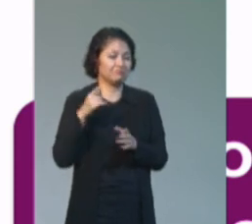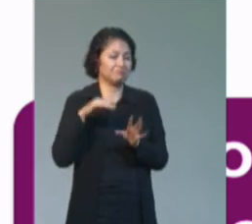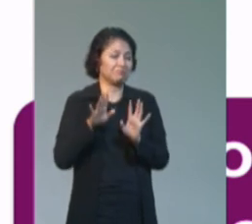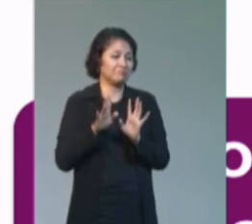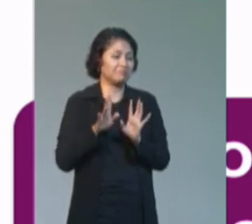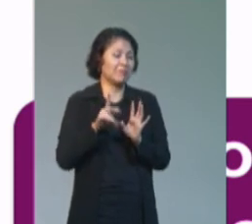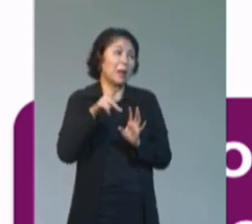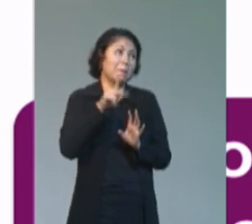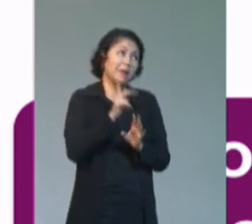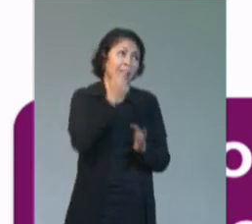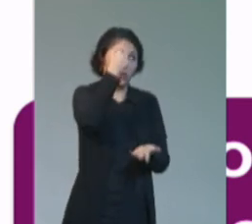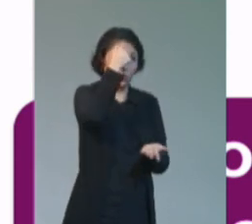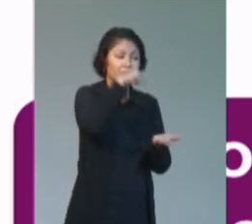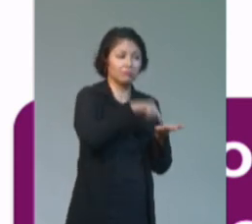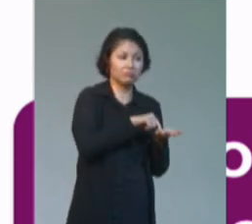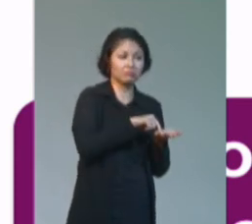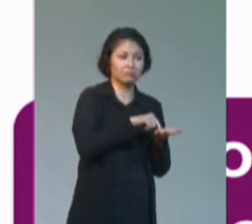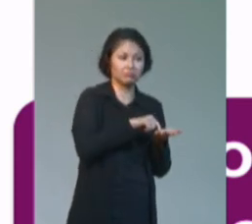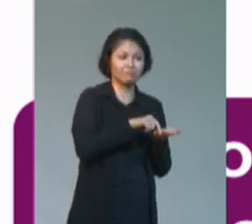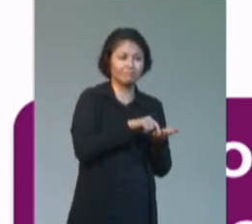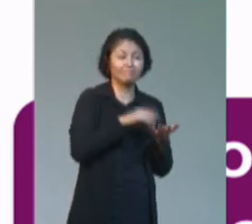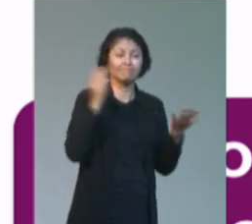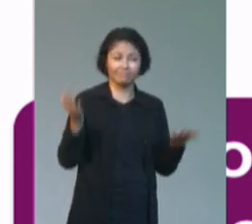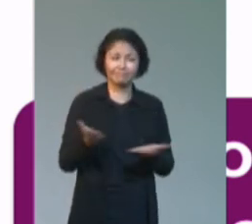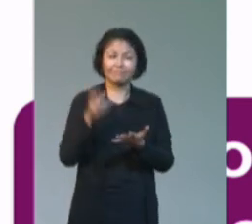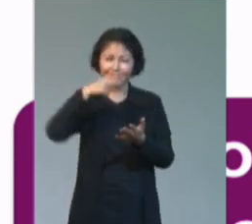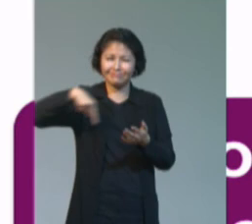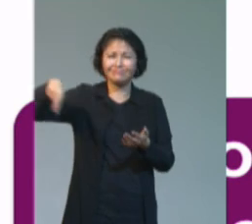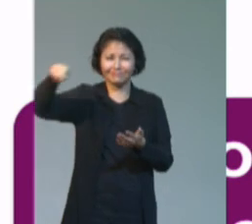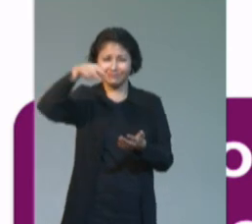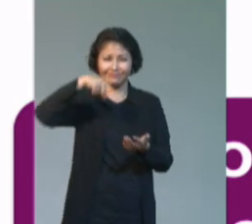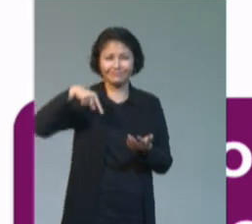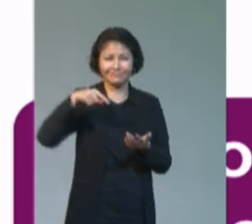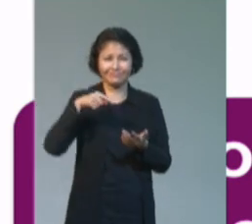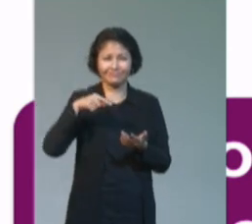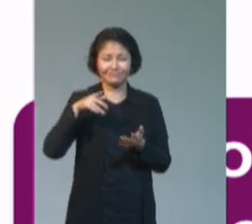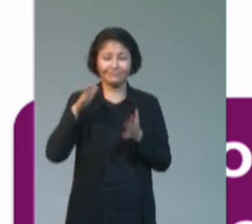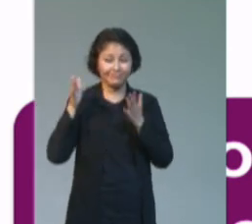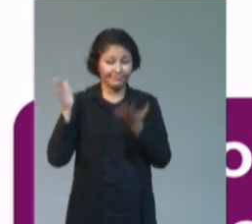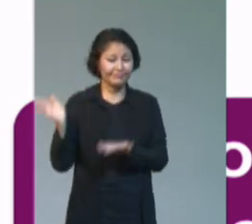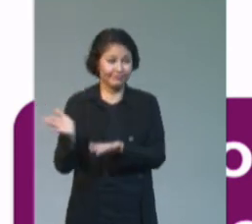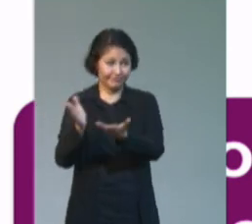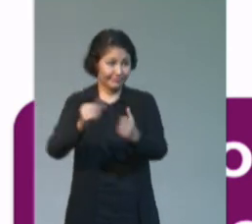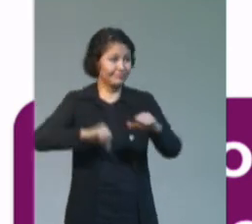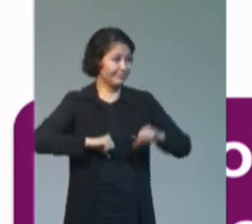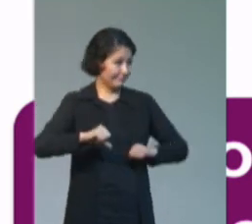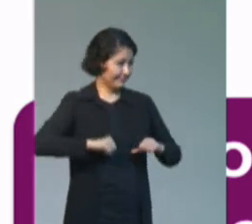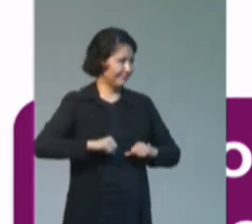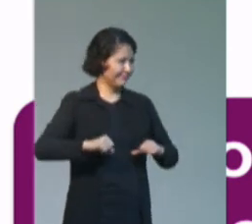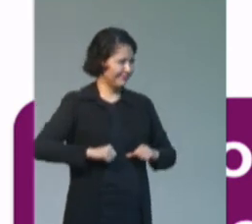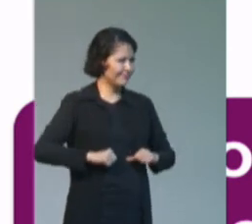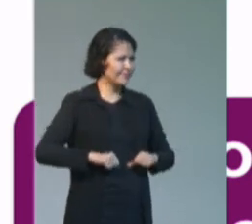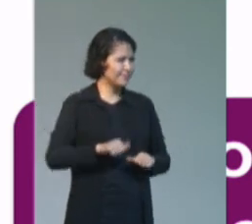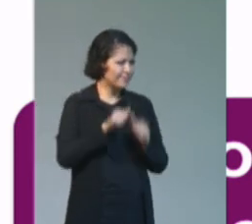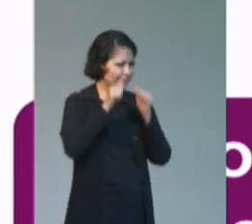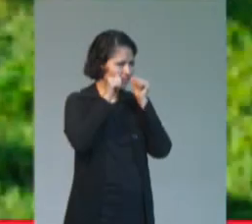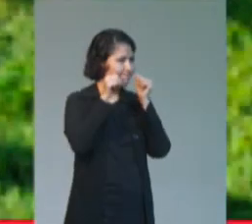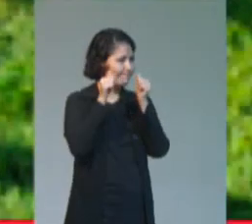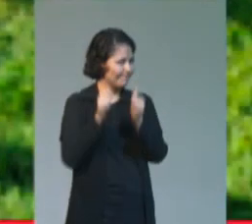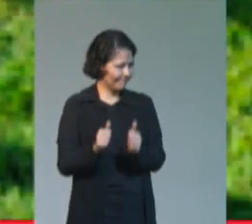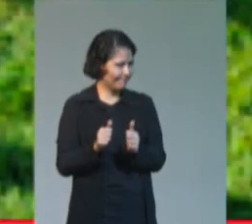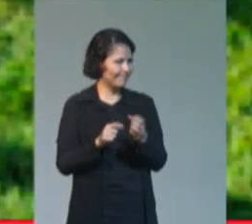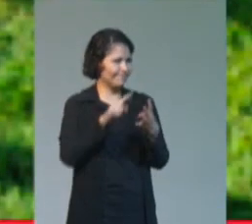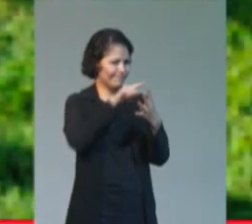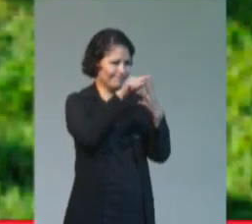pero yo creo que haciendo todo eso a la hora de poner en funcionamiento las actividades tendríamos que tener en cuenta cuatro principios